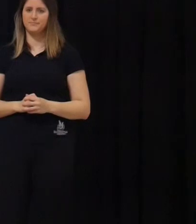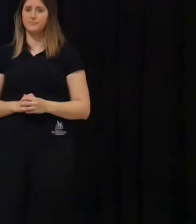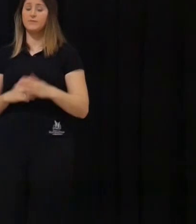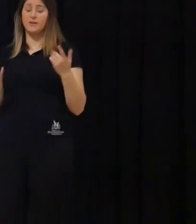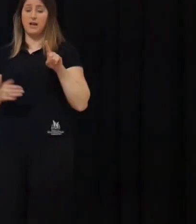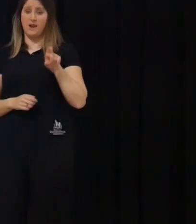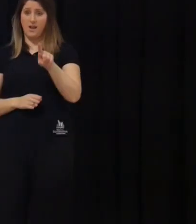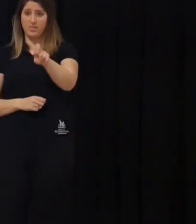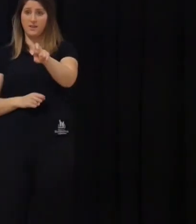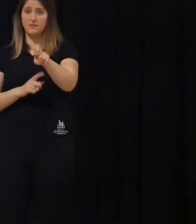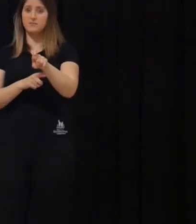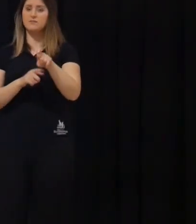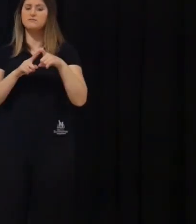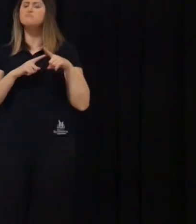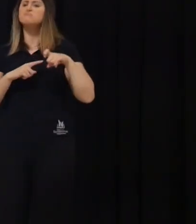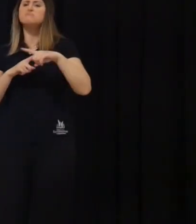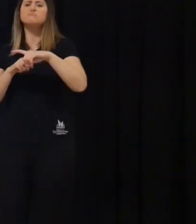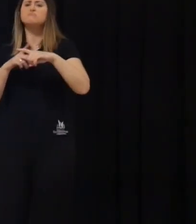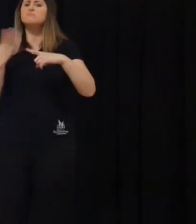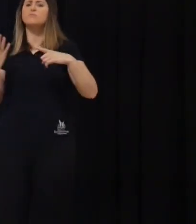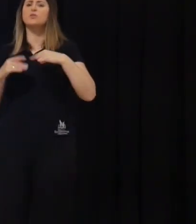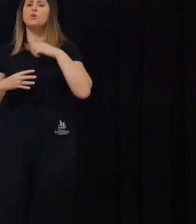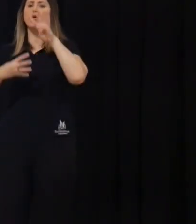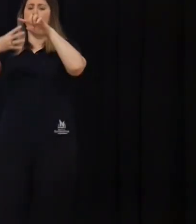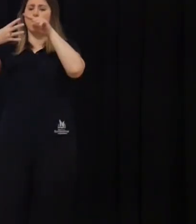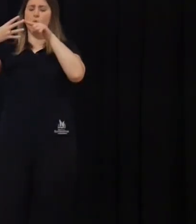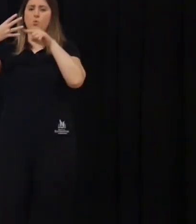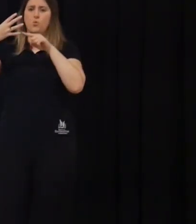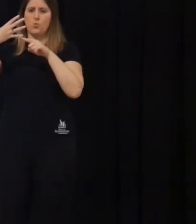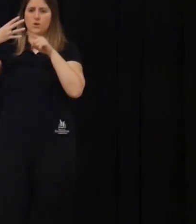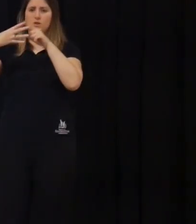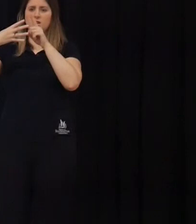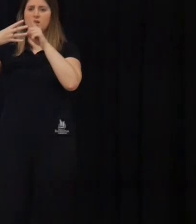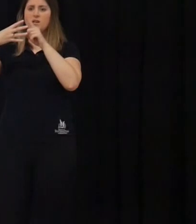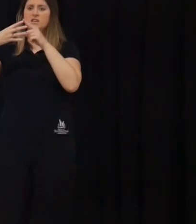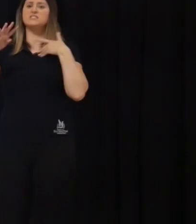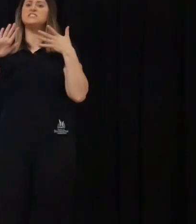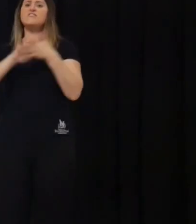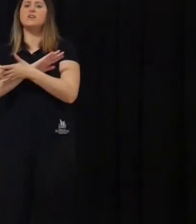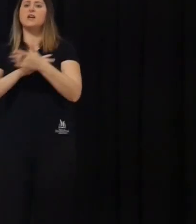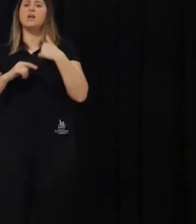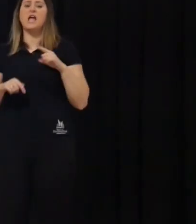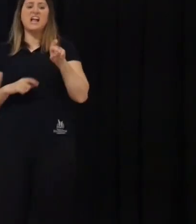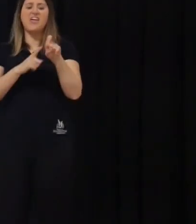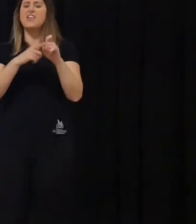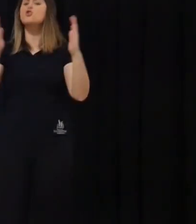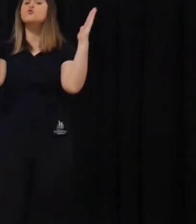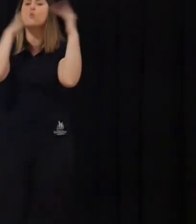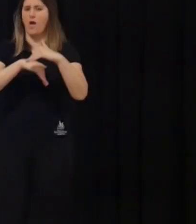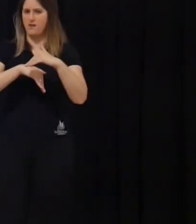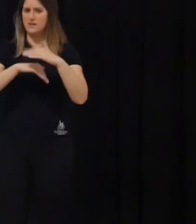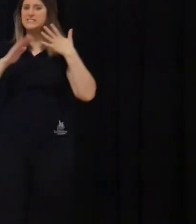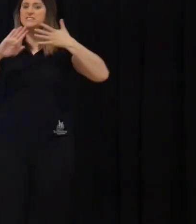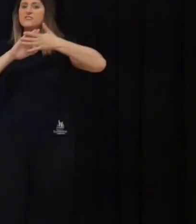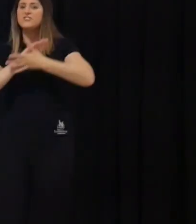El cáncer en realidad se caracteriza por cuatro puntos. El primero de ellos es decir que no existe el cáncer,